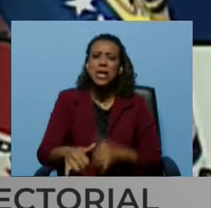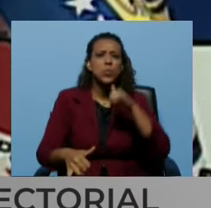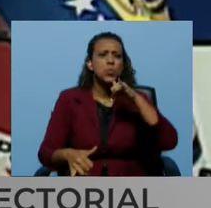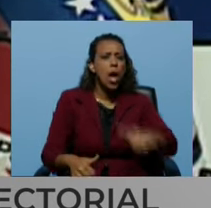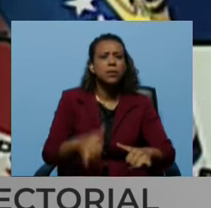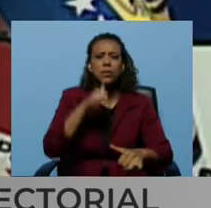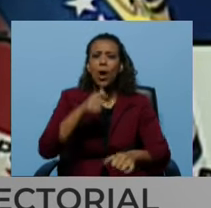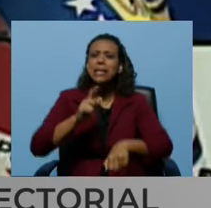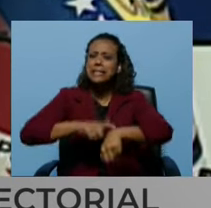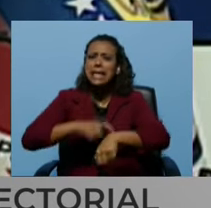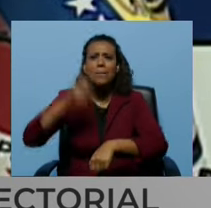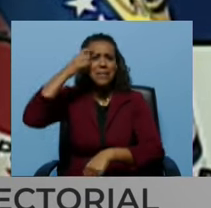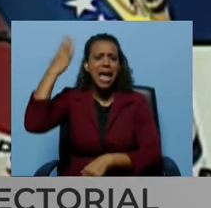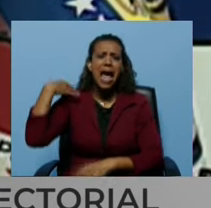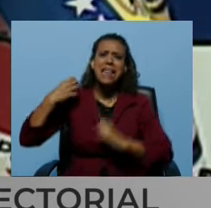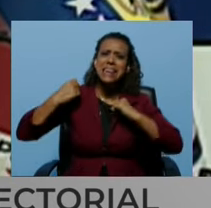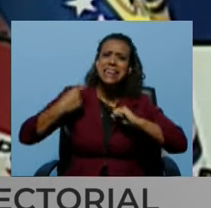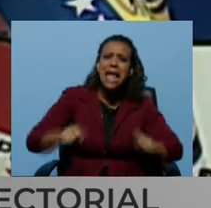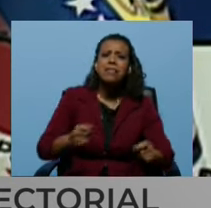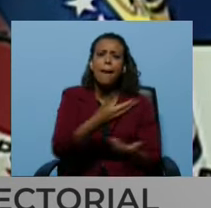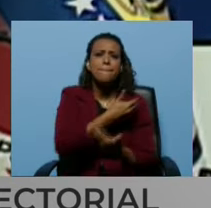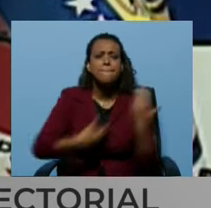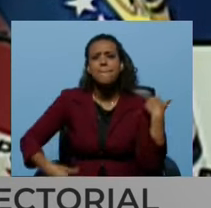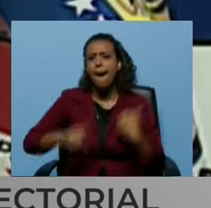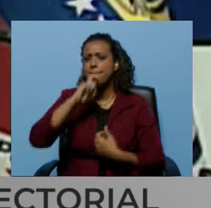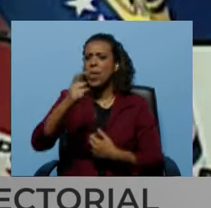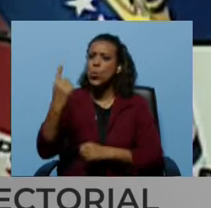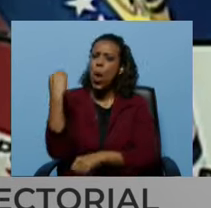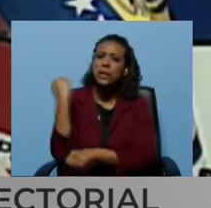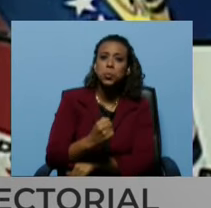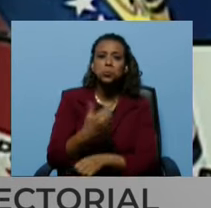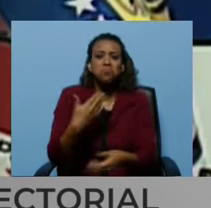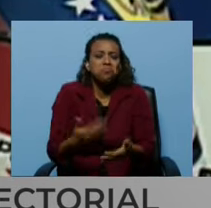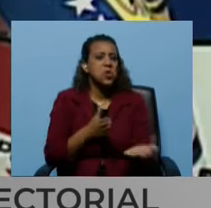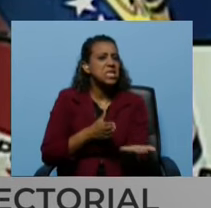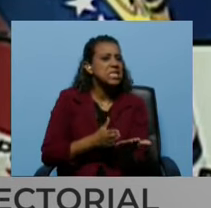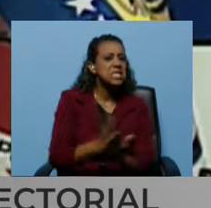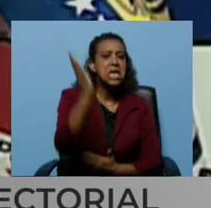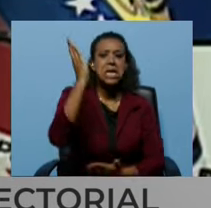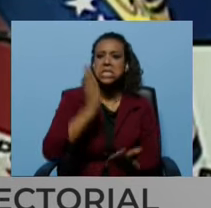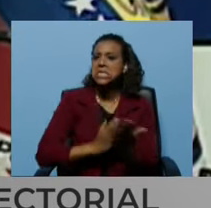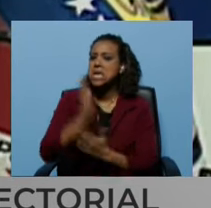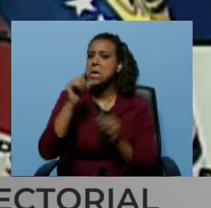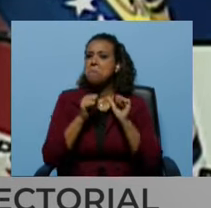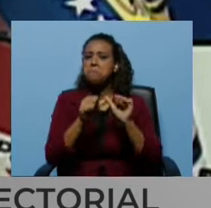varias ocasiones los intentos de asesinato del presidente Nicolás Maduro y ellos no se detienen.